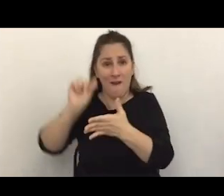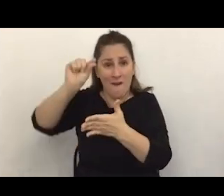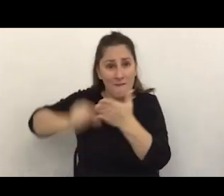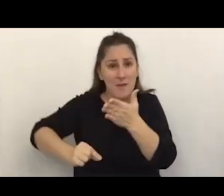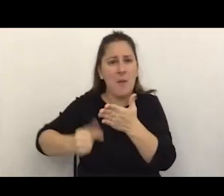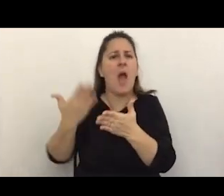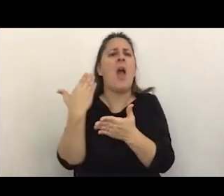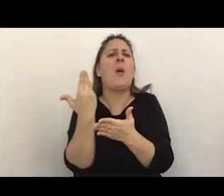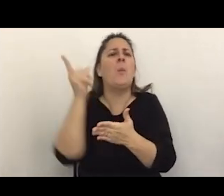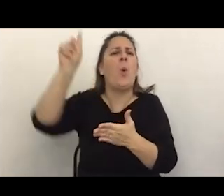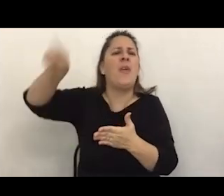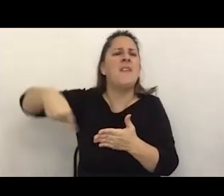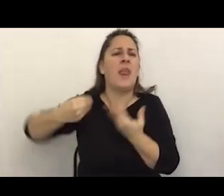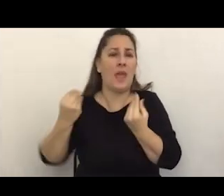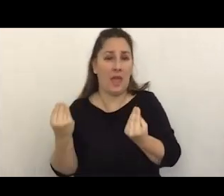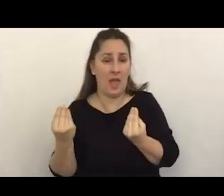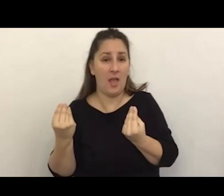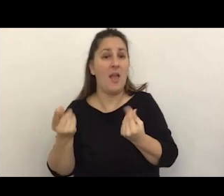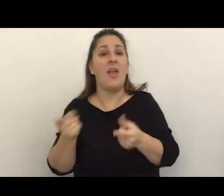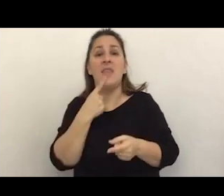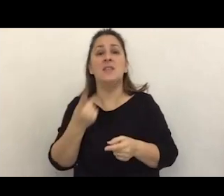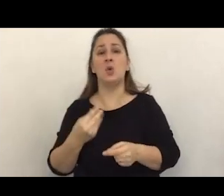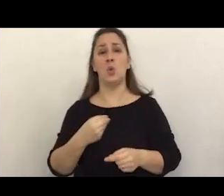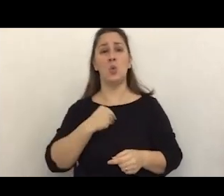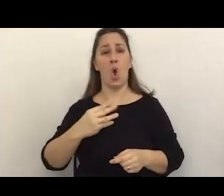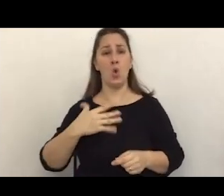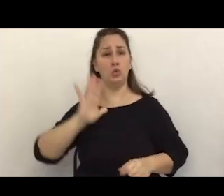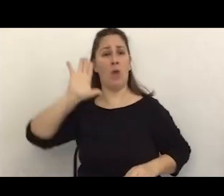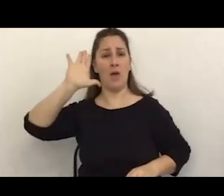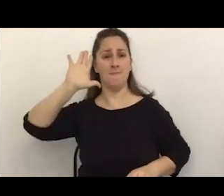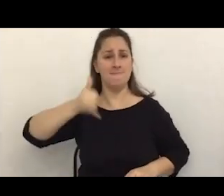es otra que la expresión de la voluntad procreacional.